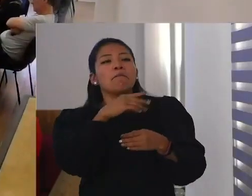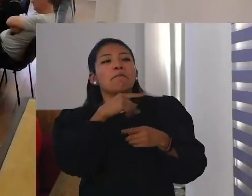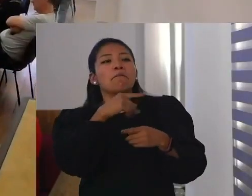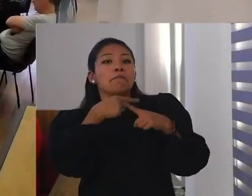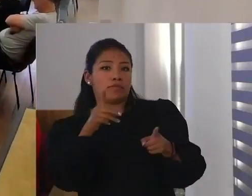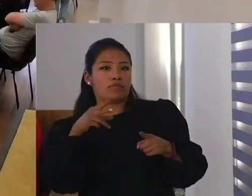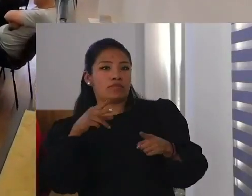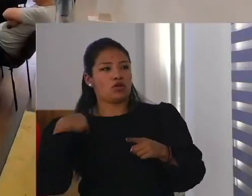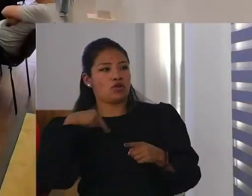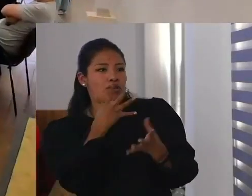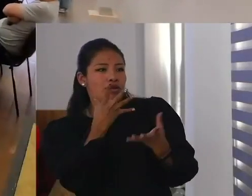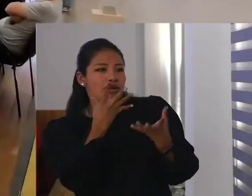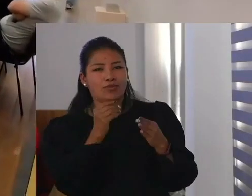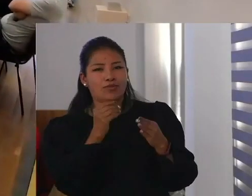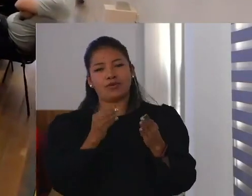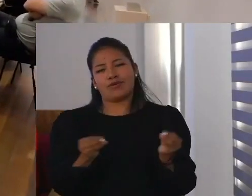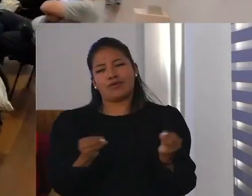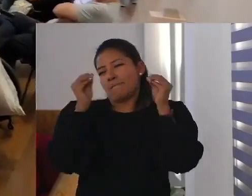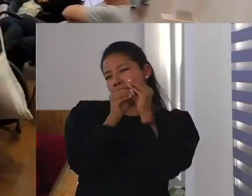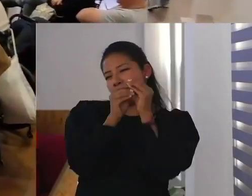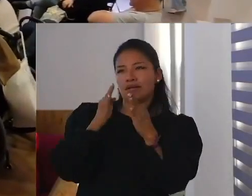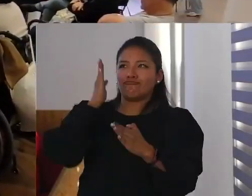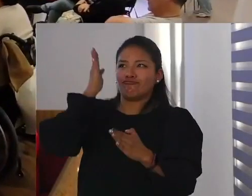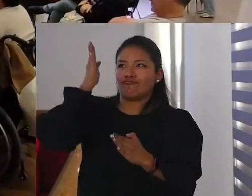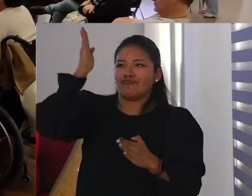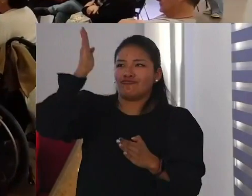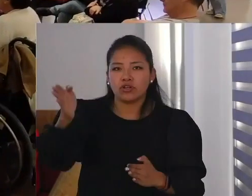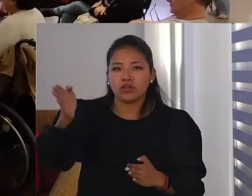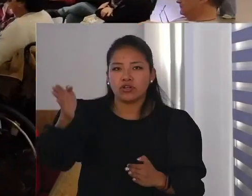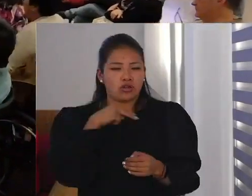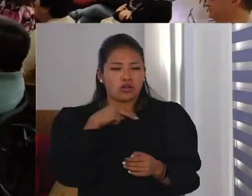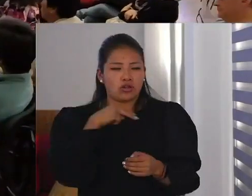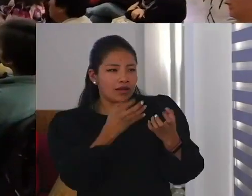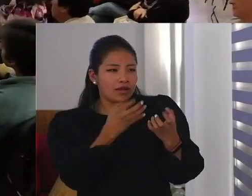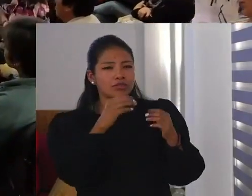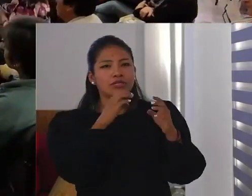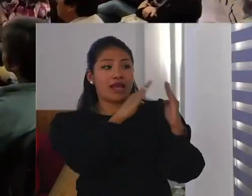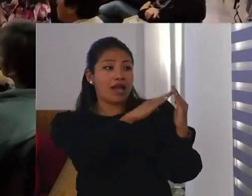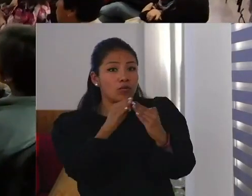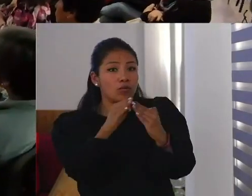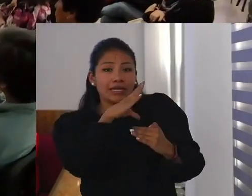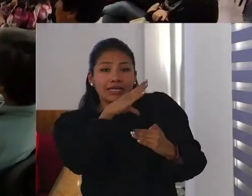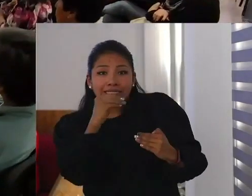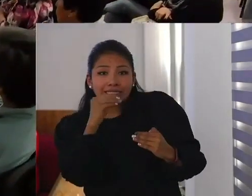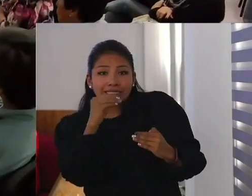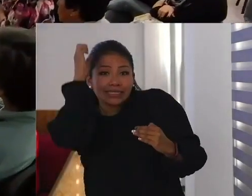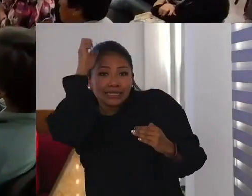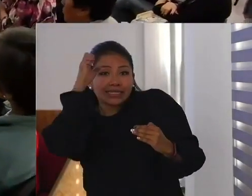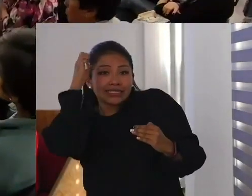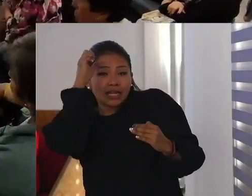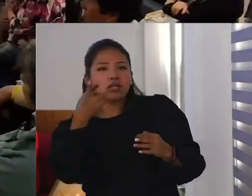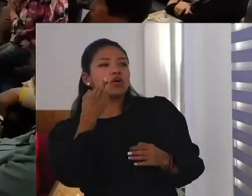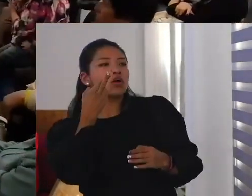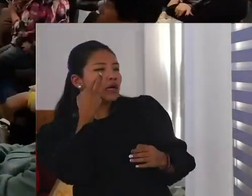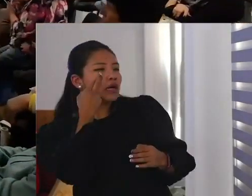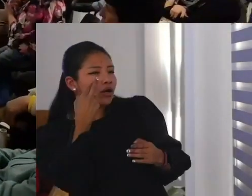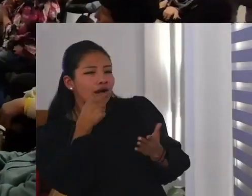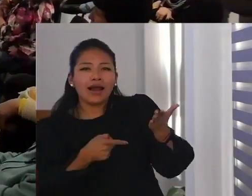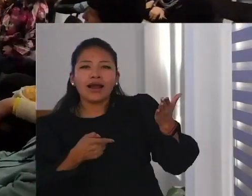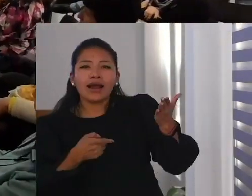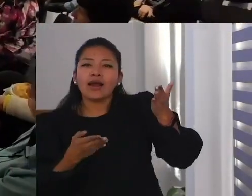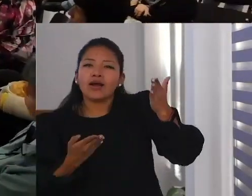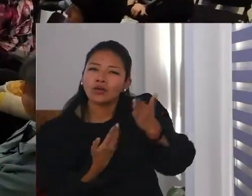Nosotros queremos que la comunidad y el estado reconozcan que los nuevos modelos que